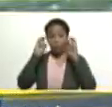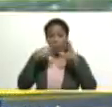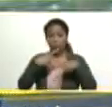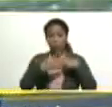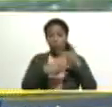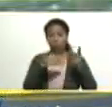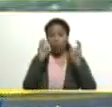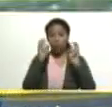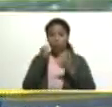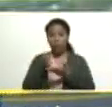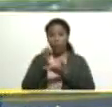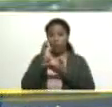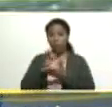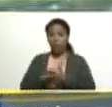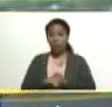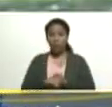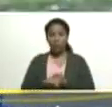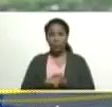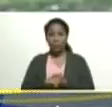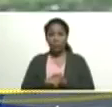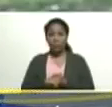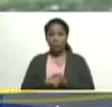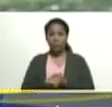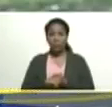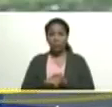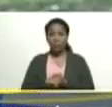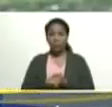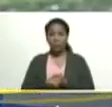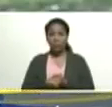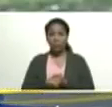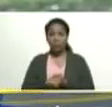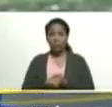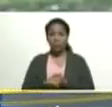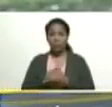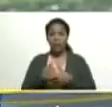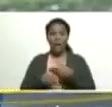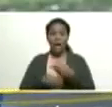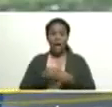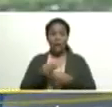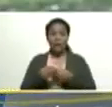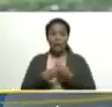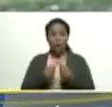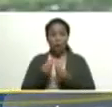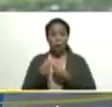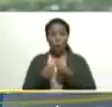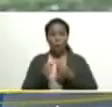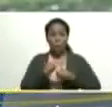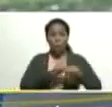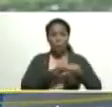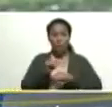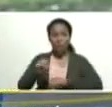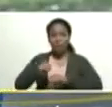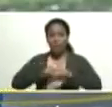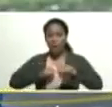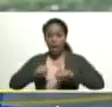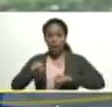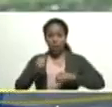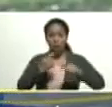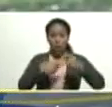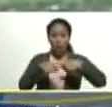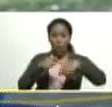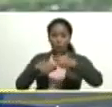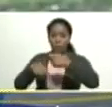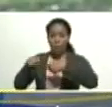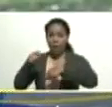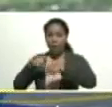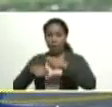café han movido el sector industrial, agua abajo, el